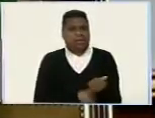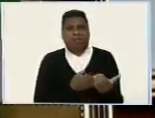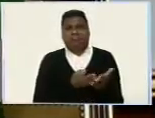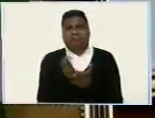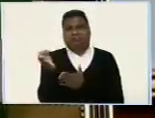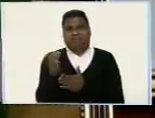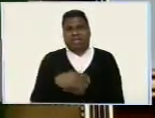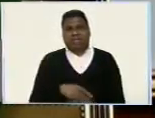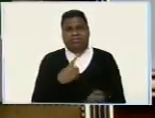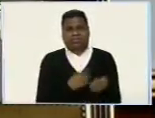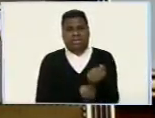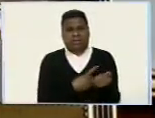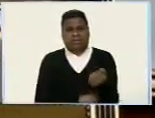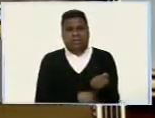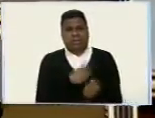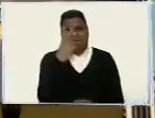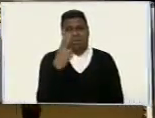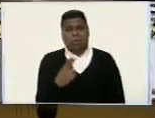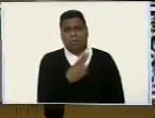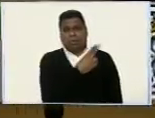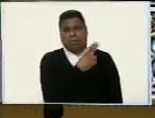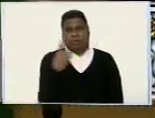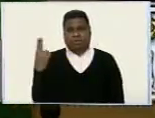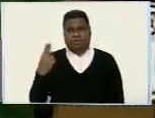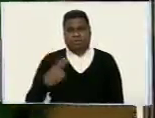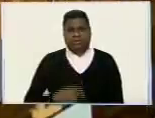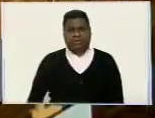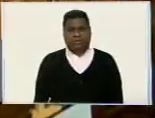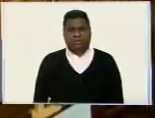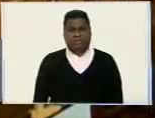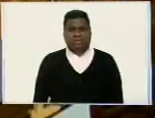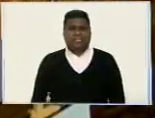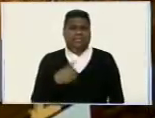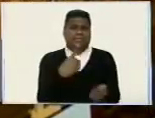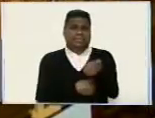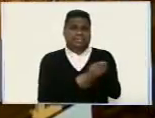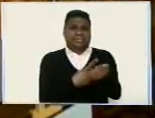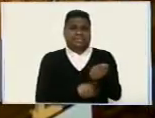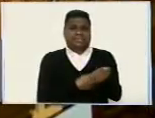lealtad, un hermano del compromiso, un hermano